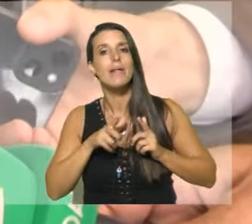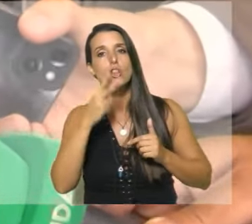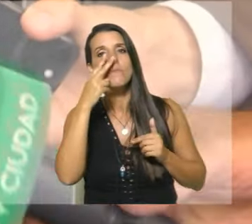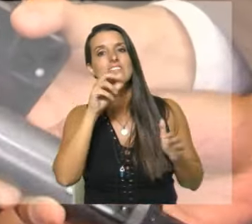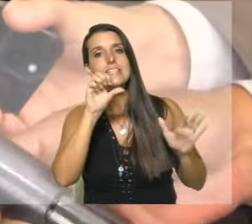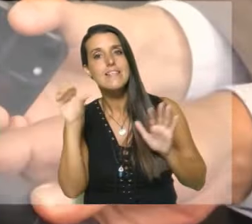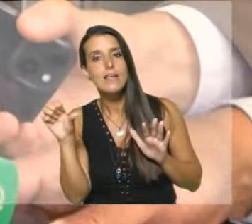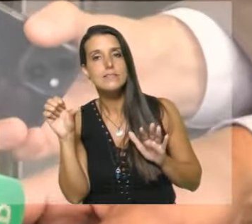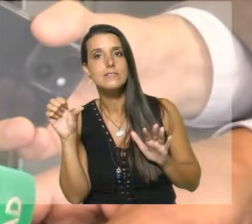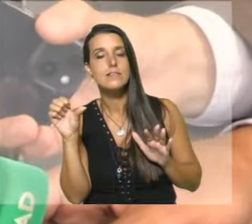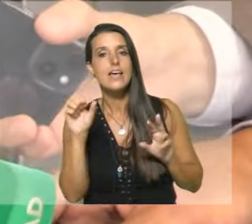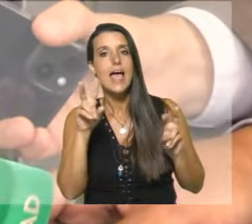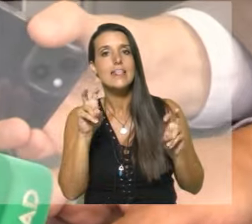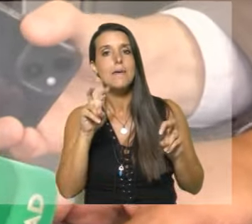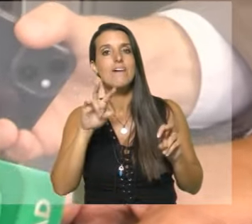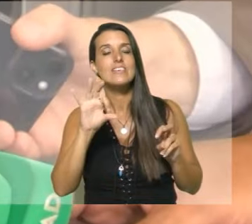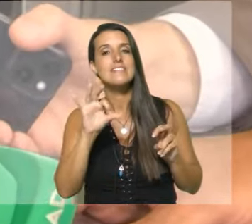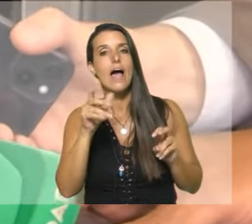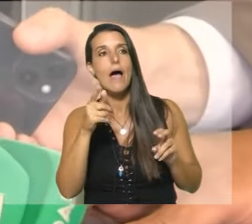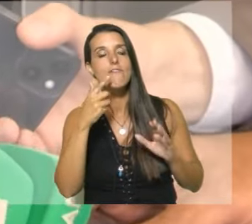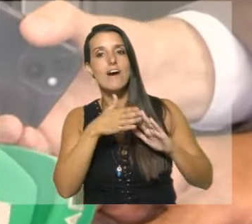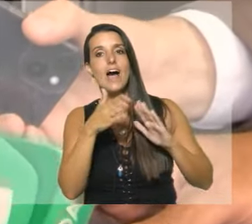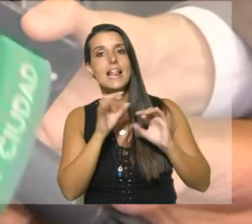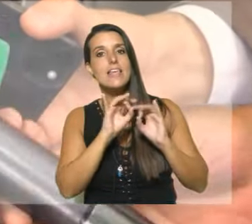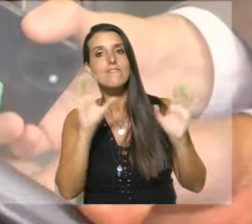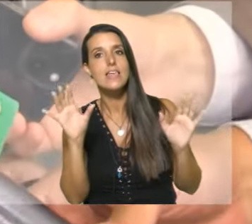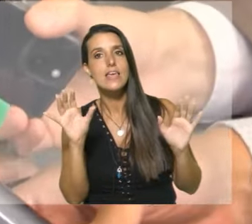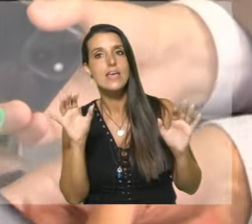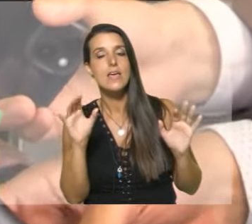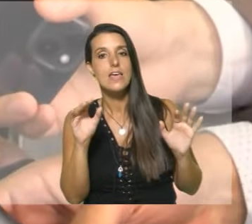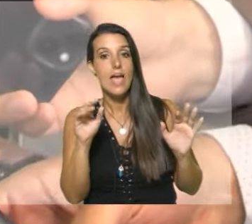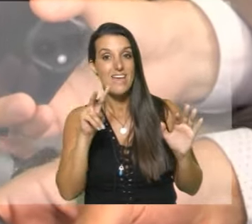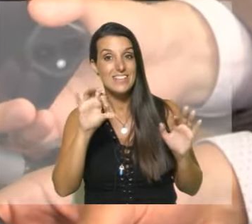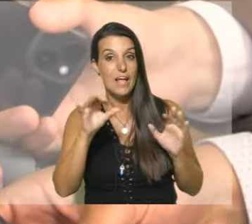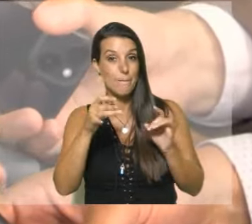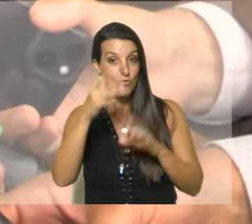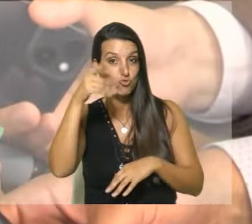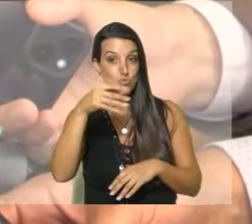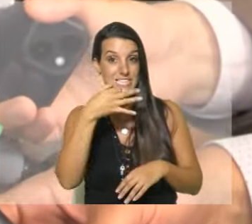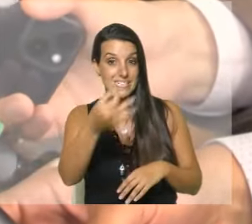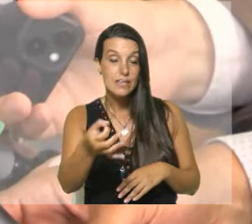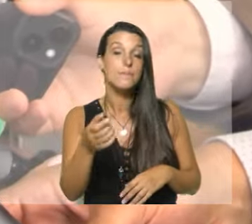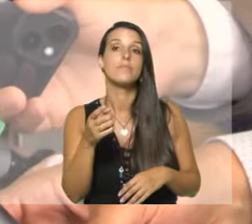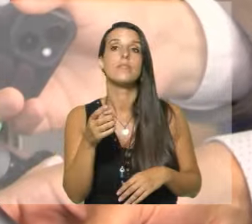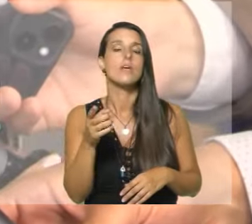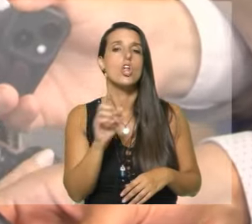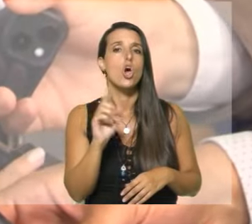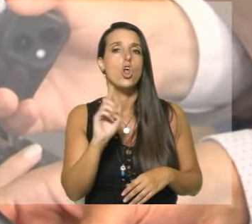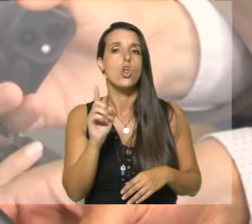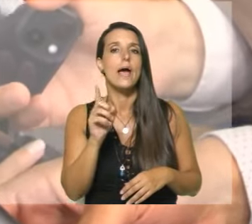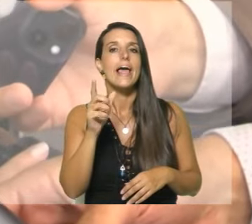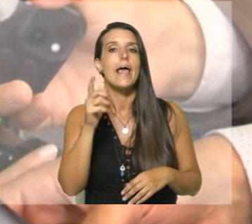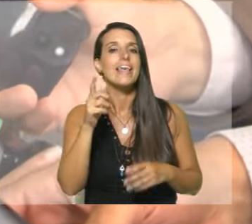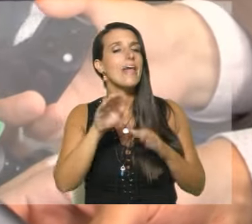2026? Respecto al visado personal que quedará libre. El visado profesional que usted dice, el personal es un